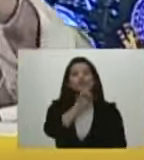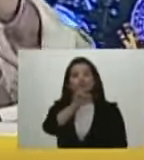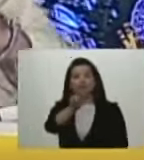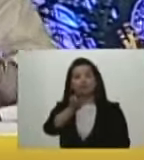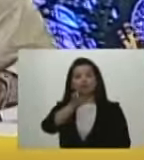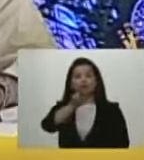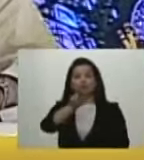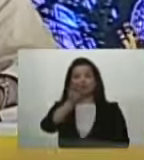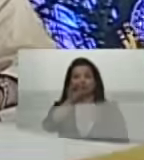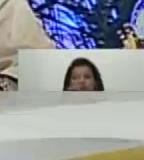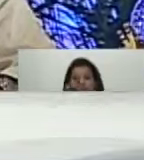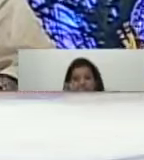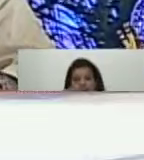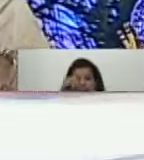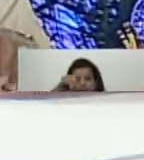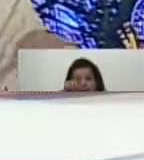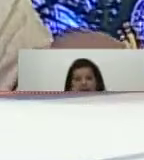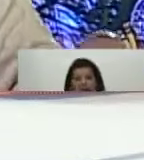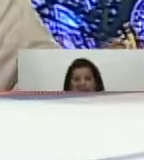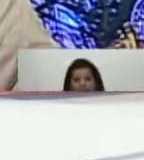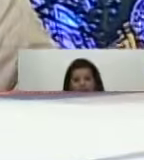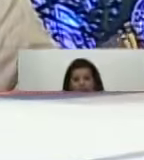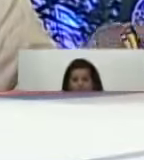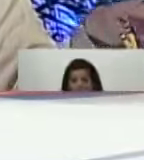Quisimos empezar este evento precisamente